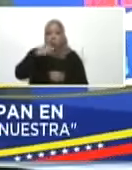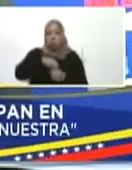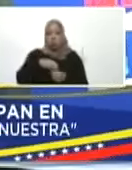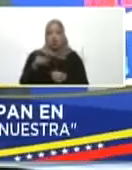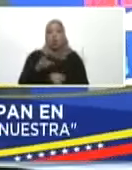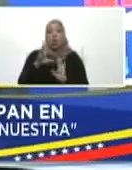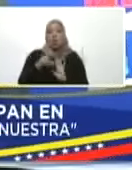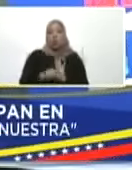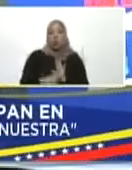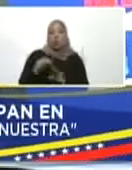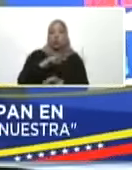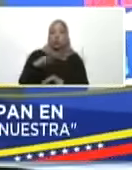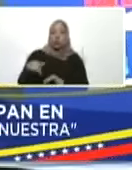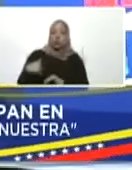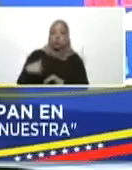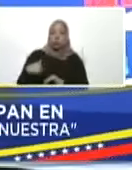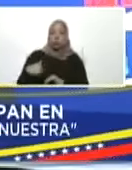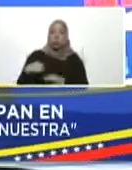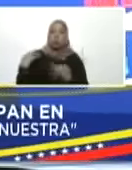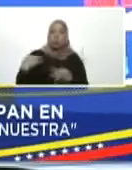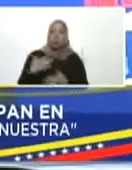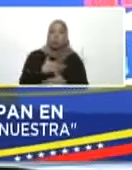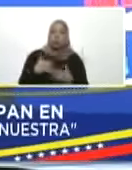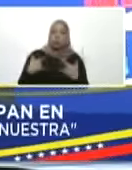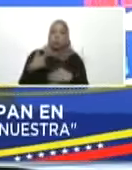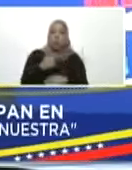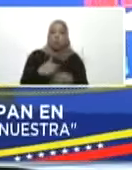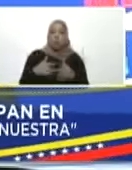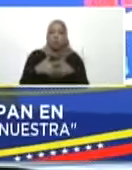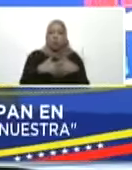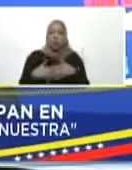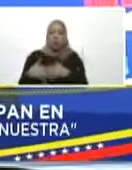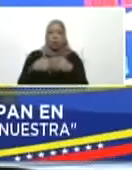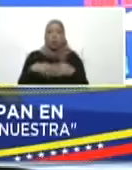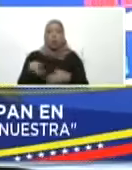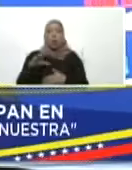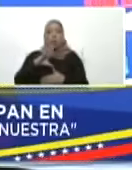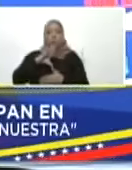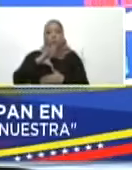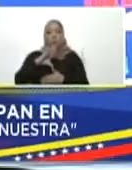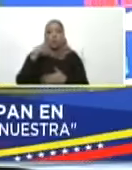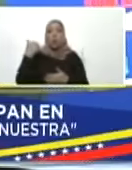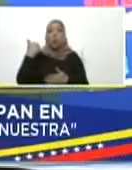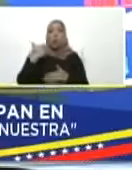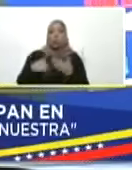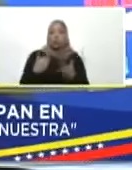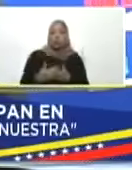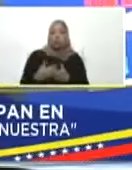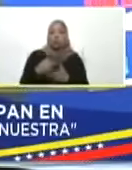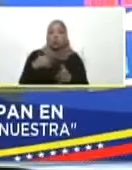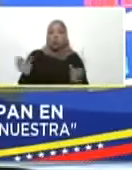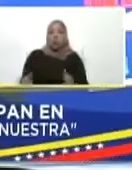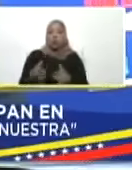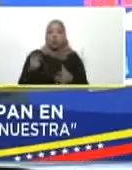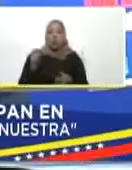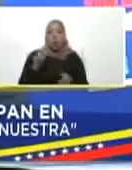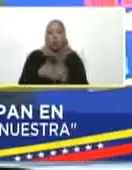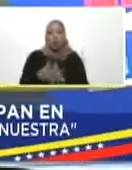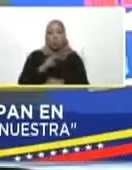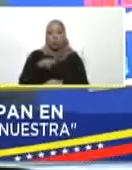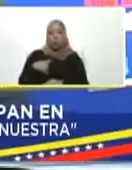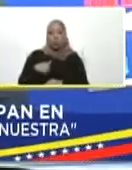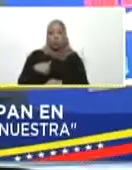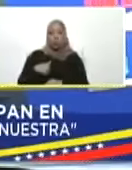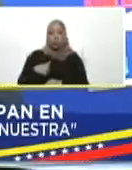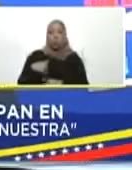para robarnos. Lo que realmente quiere el gobierno de Estados Unidos de América es meterse aquí para imponer la violencia, para imponer